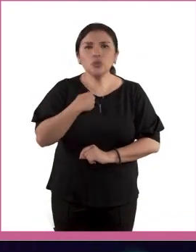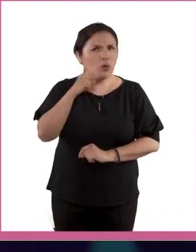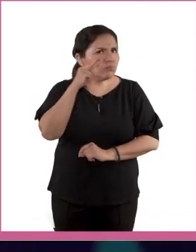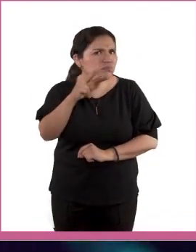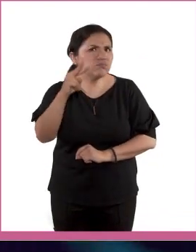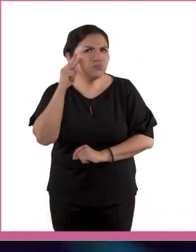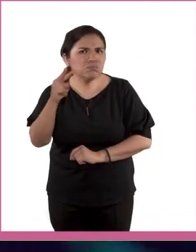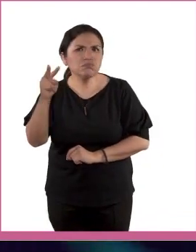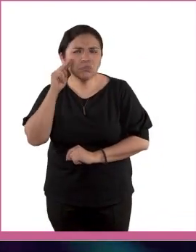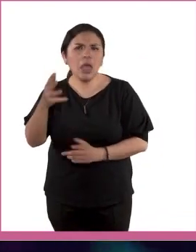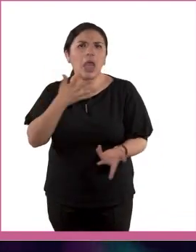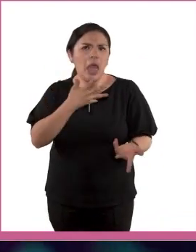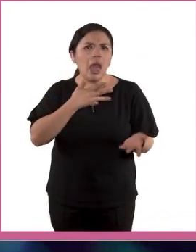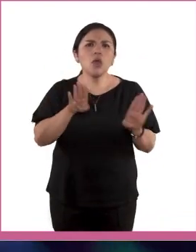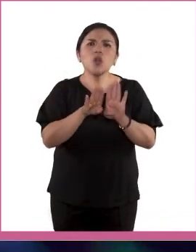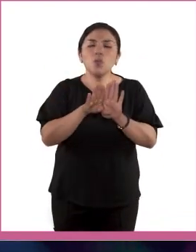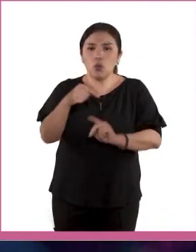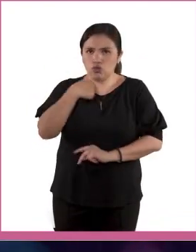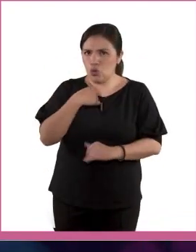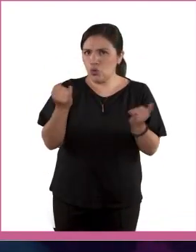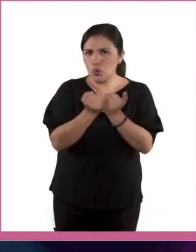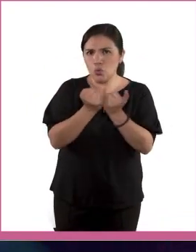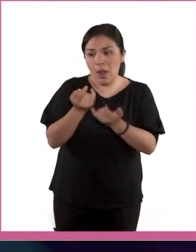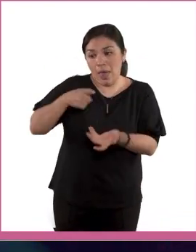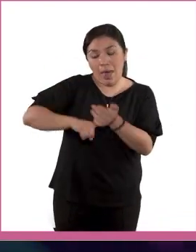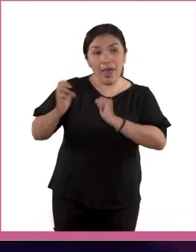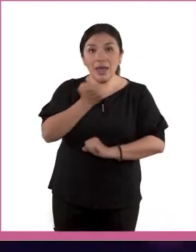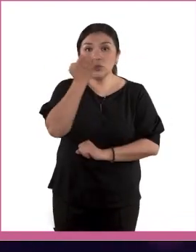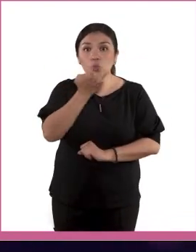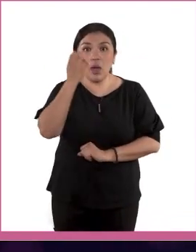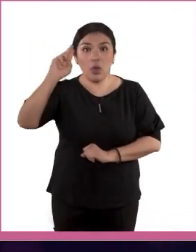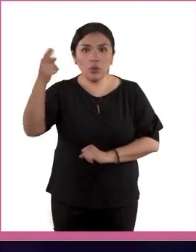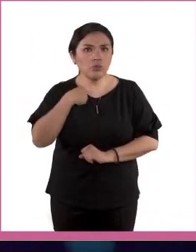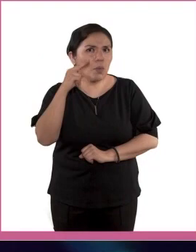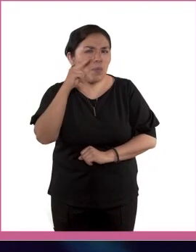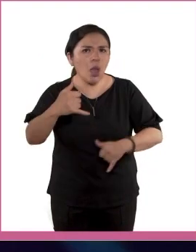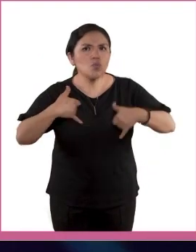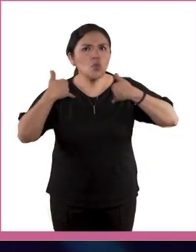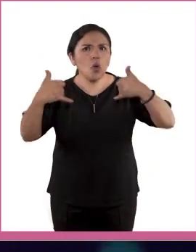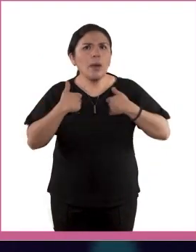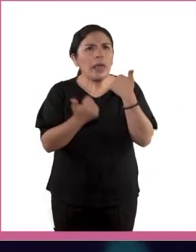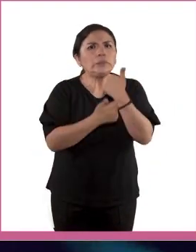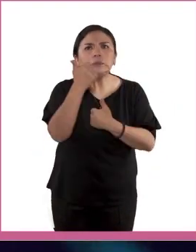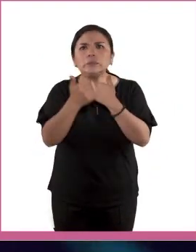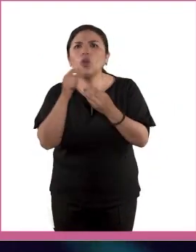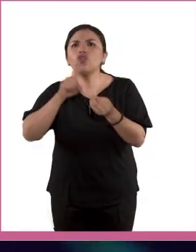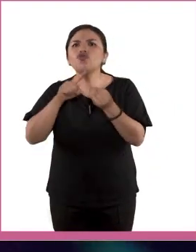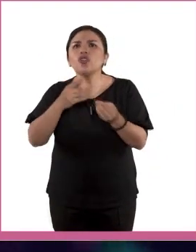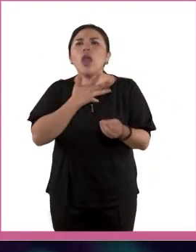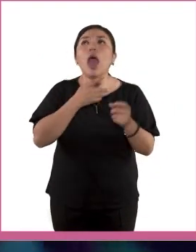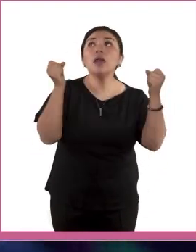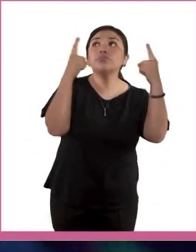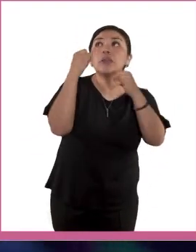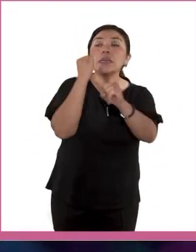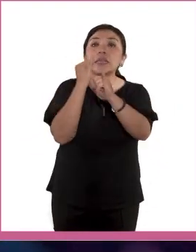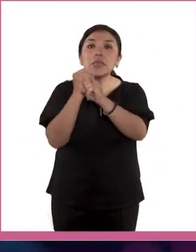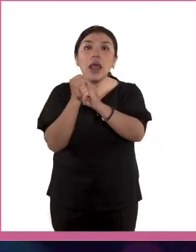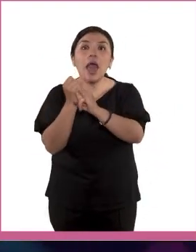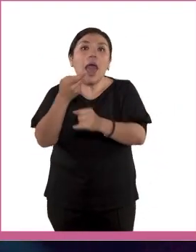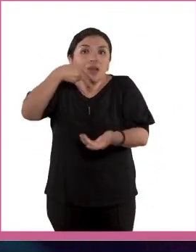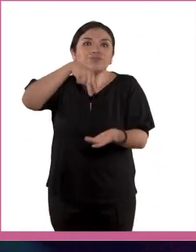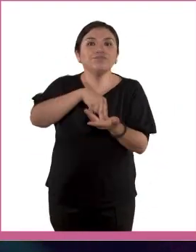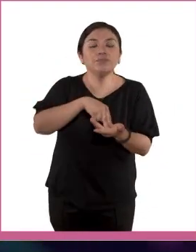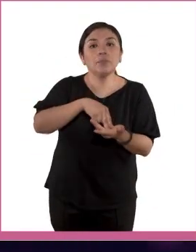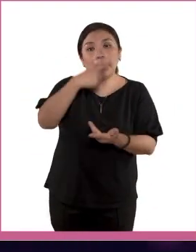Entonces, desde ahí yo he visto, nosotros mismos en nuestra universidad vemos a los jóvenes que buscan esos puntos